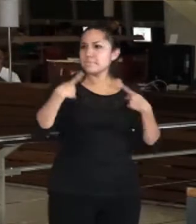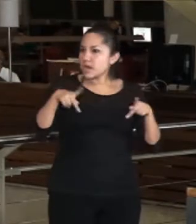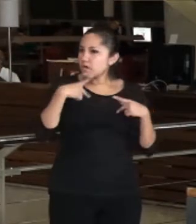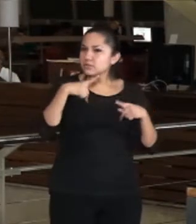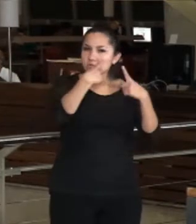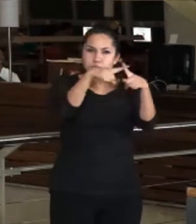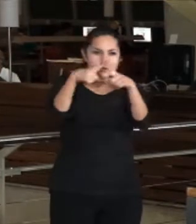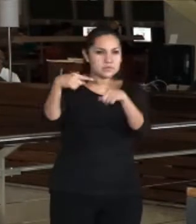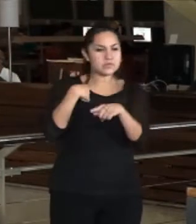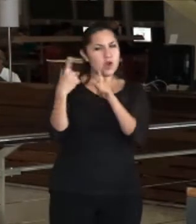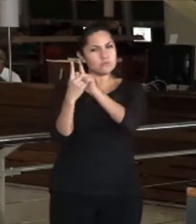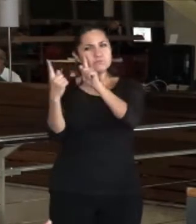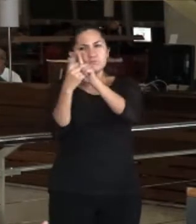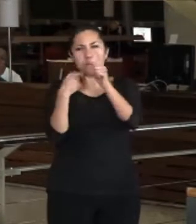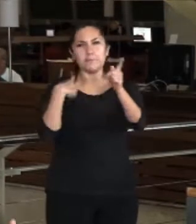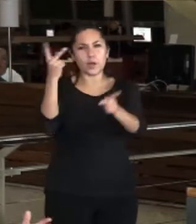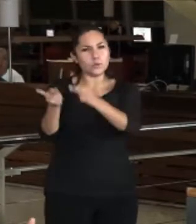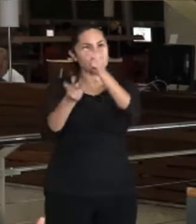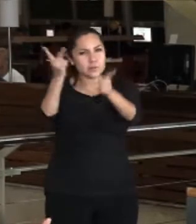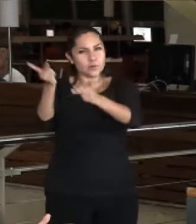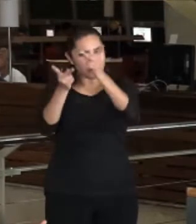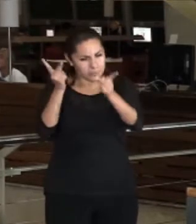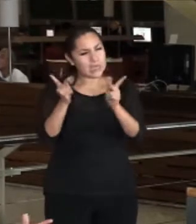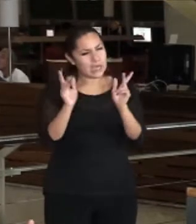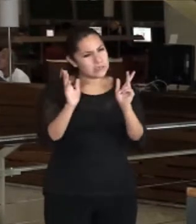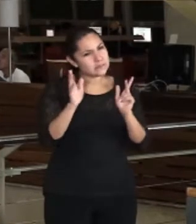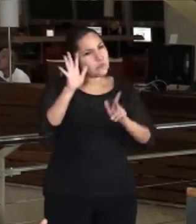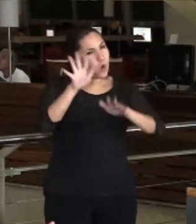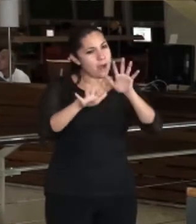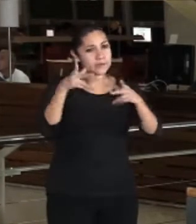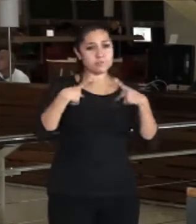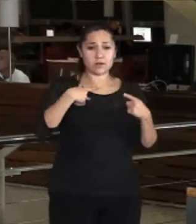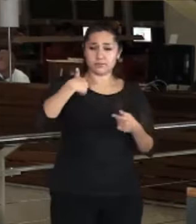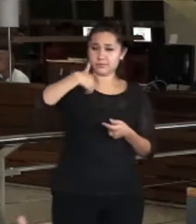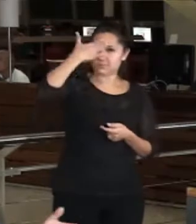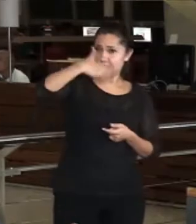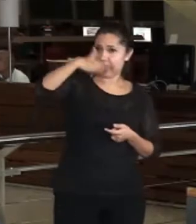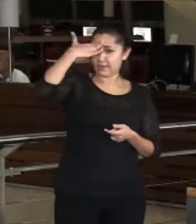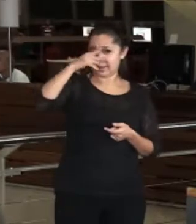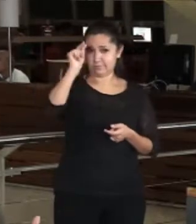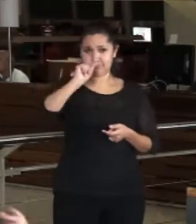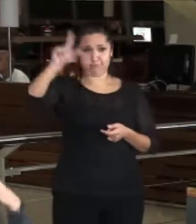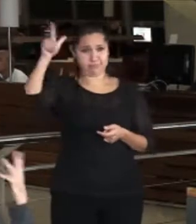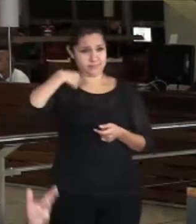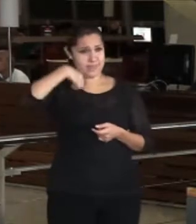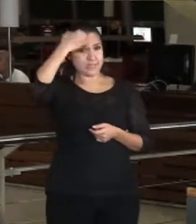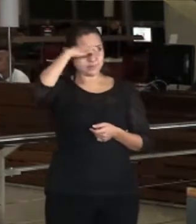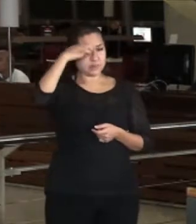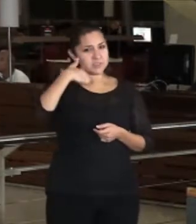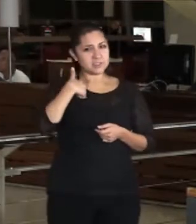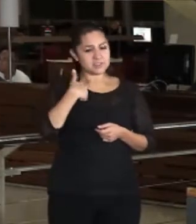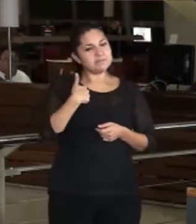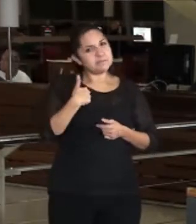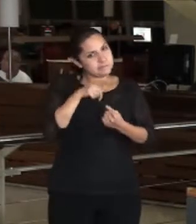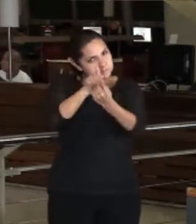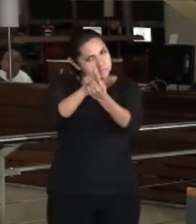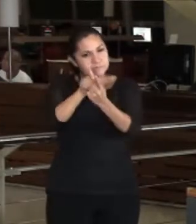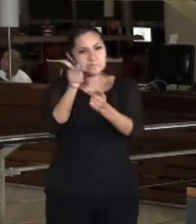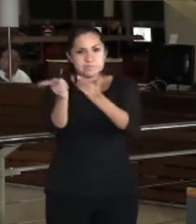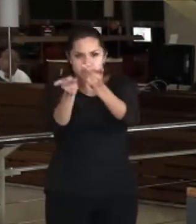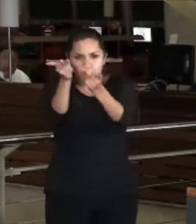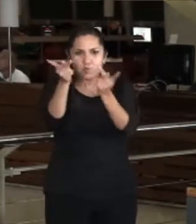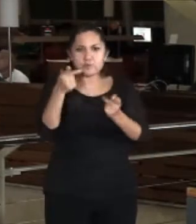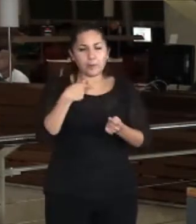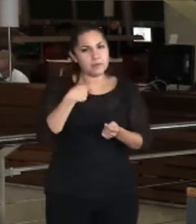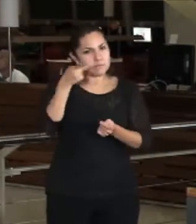pregunto cuando me encuentro con alguien que sabe mucho le preguntó oye que no se le preguntó no